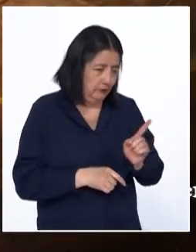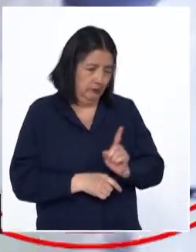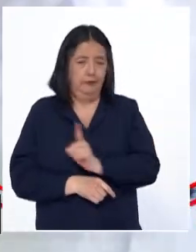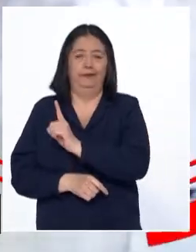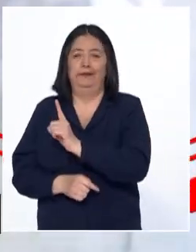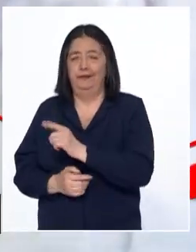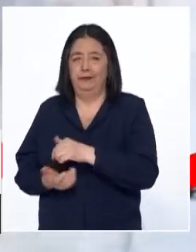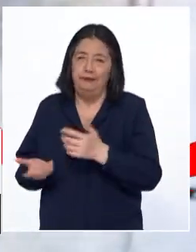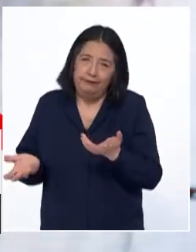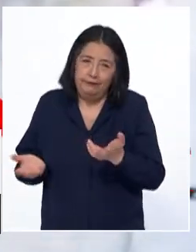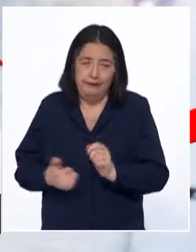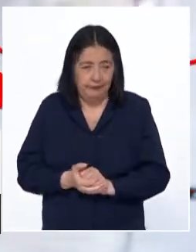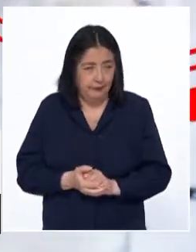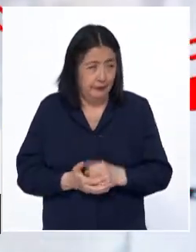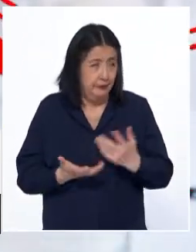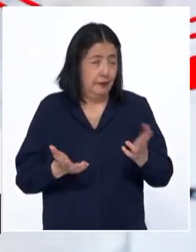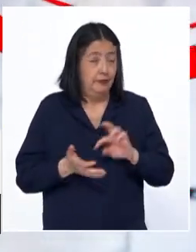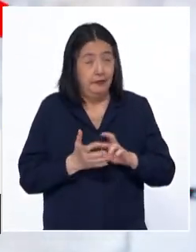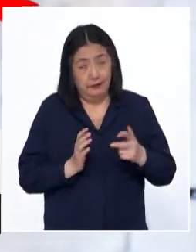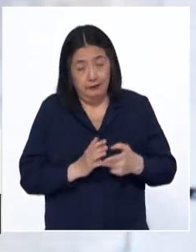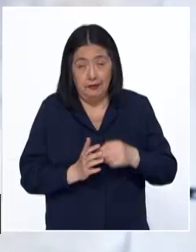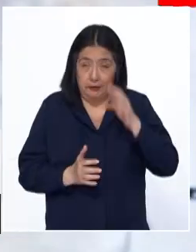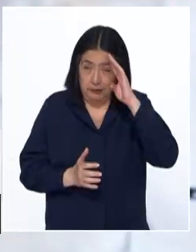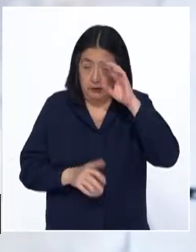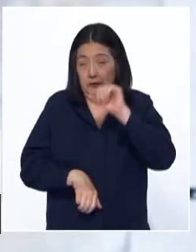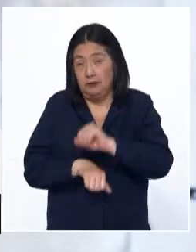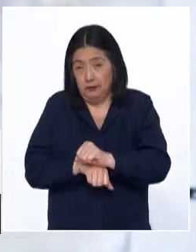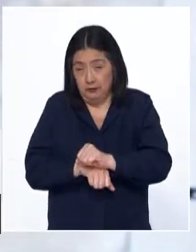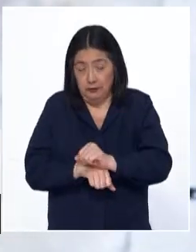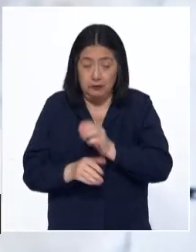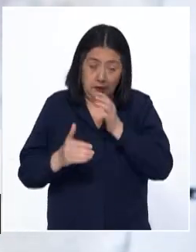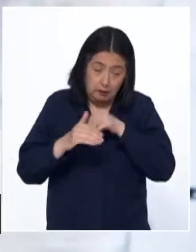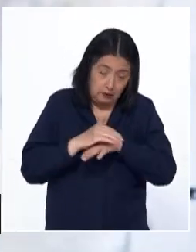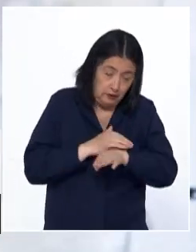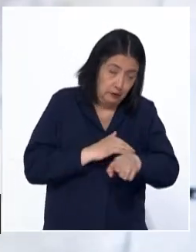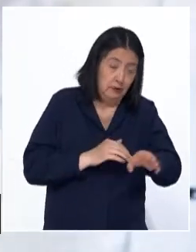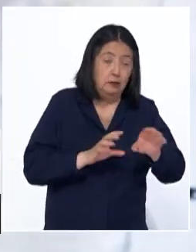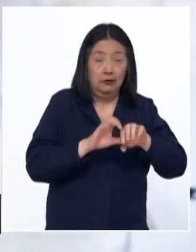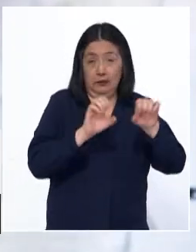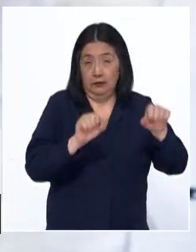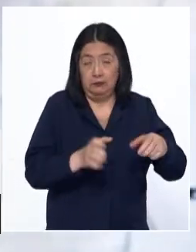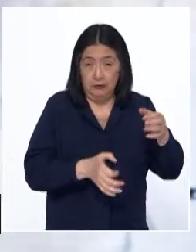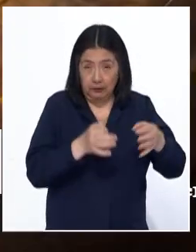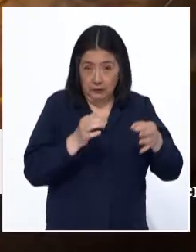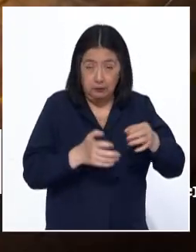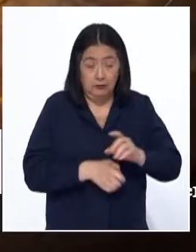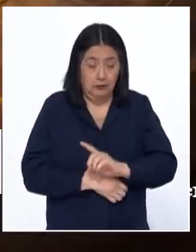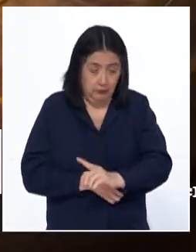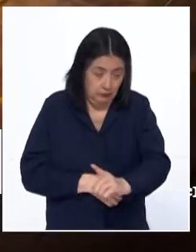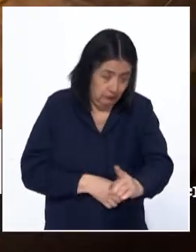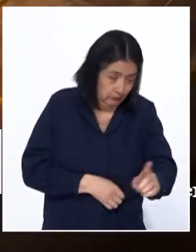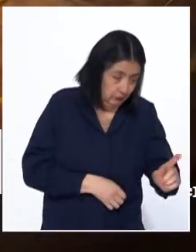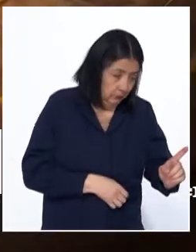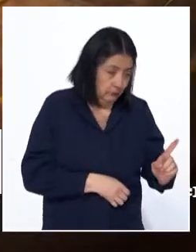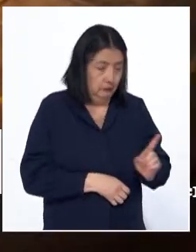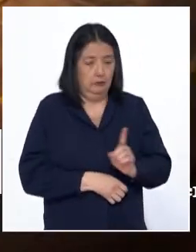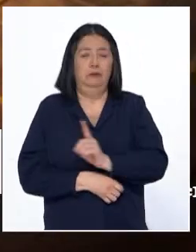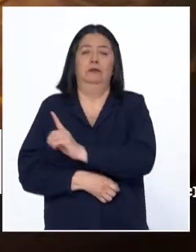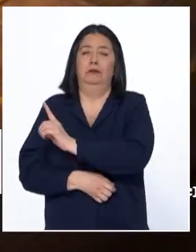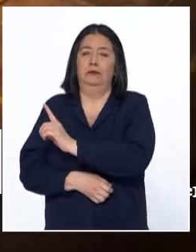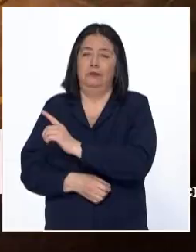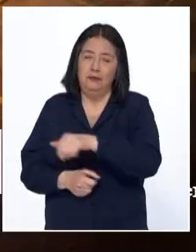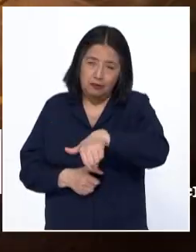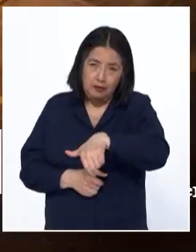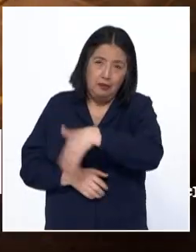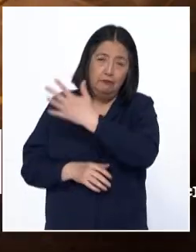y sale por el mismo. Es decir, la policía te captura, entras al sistema de justicia y la justicia te regresa a la